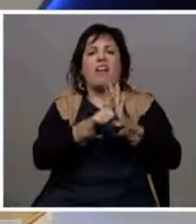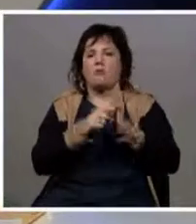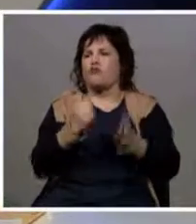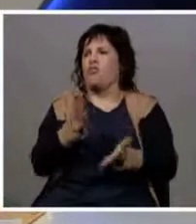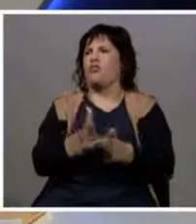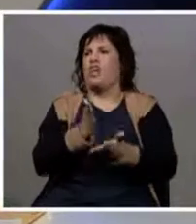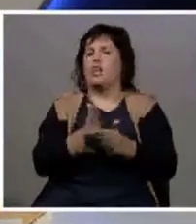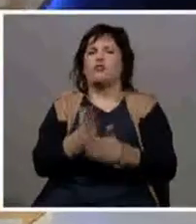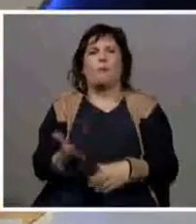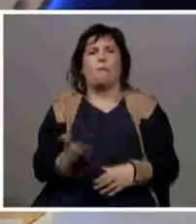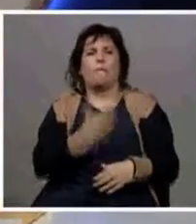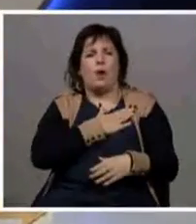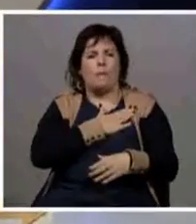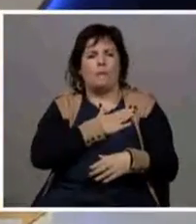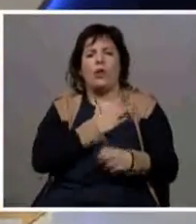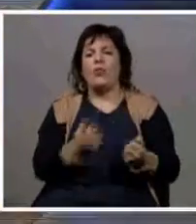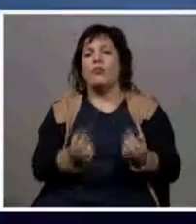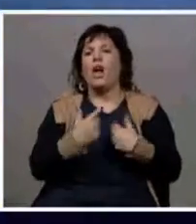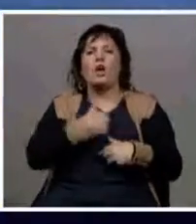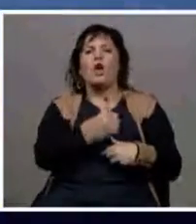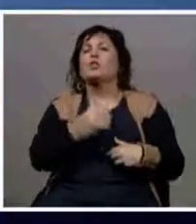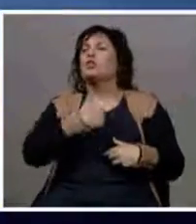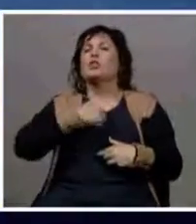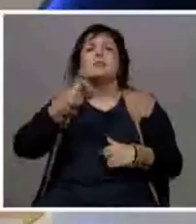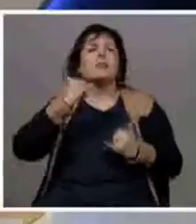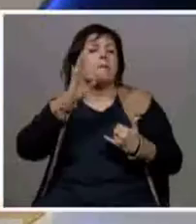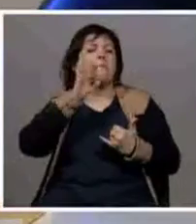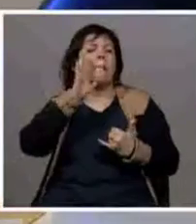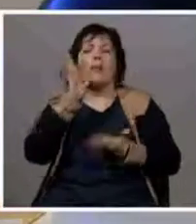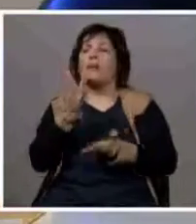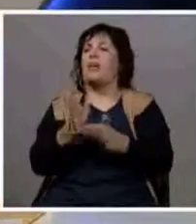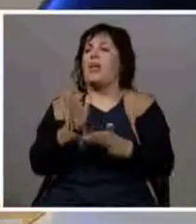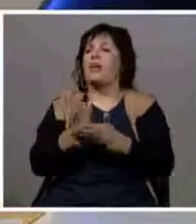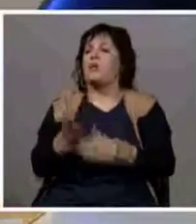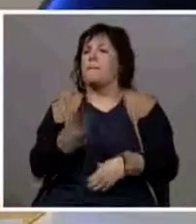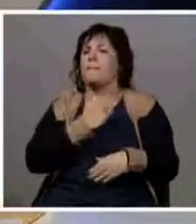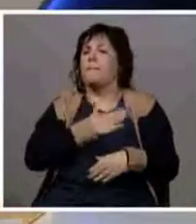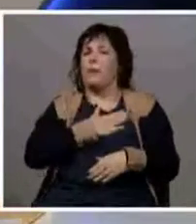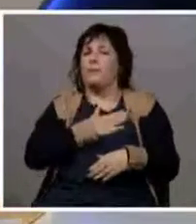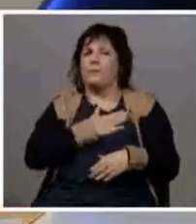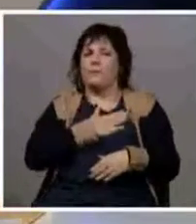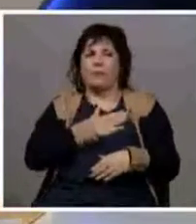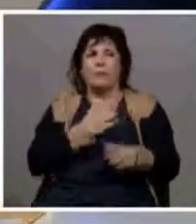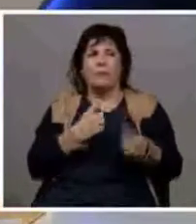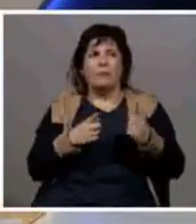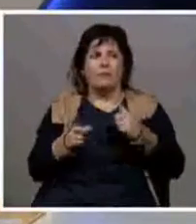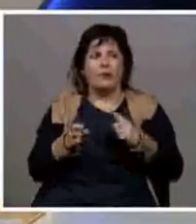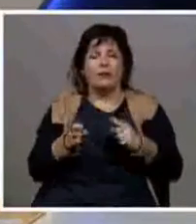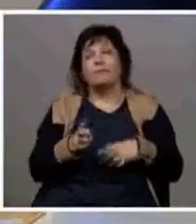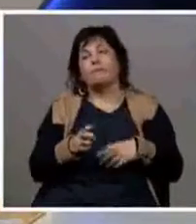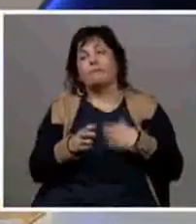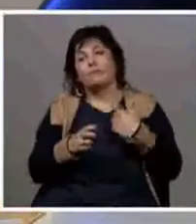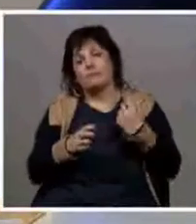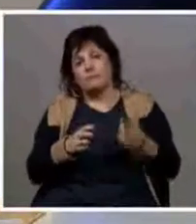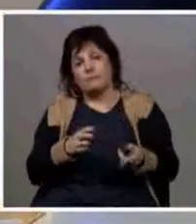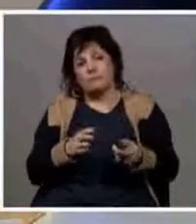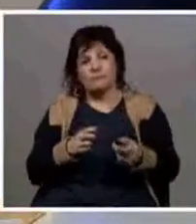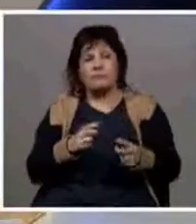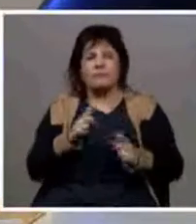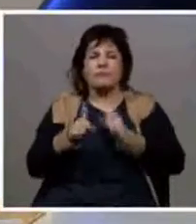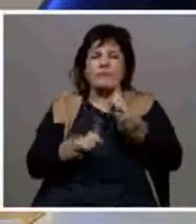derecho propio decimos ahora un rol de madre de hecho a la madre con derecho propio pero ese derecho propio deriva en